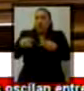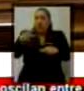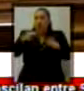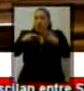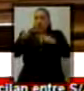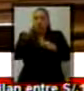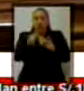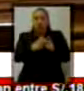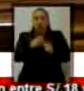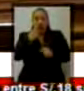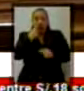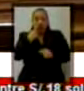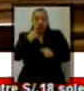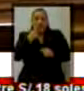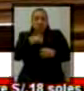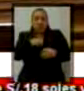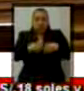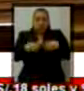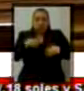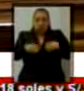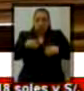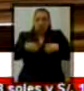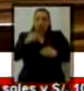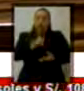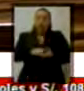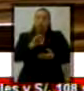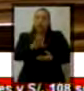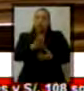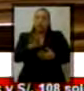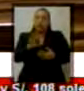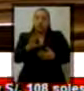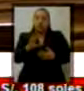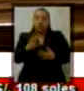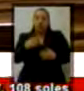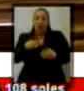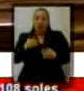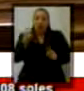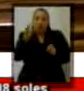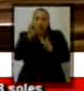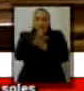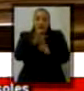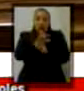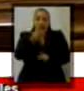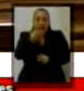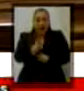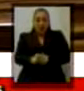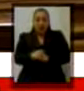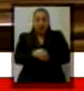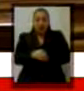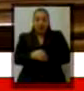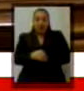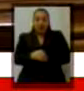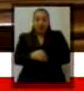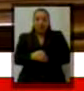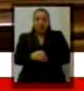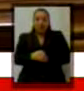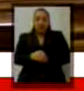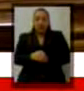varón incrementa cada vez más su empoderamiento, su opresión a la víctima.